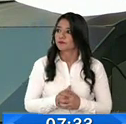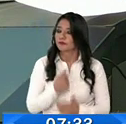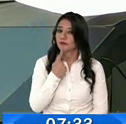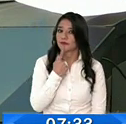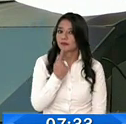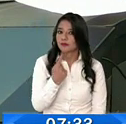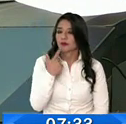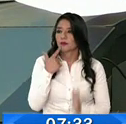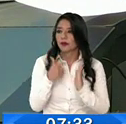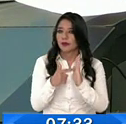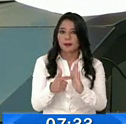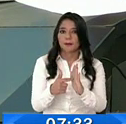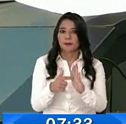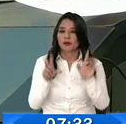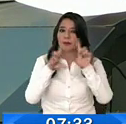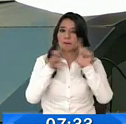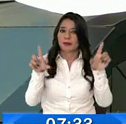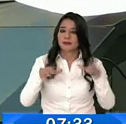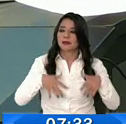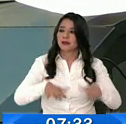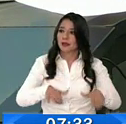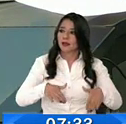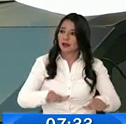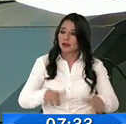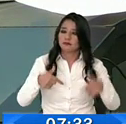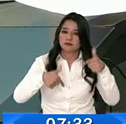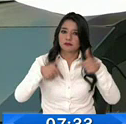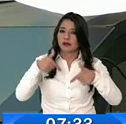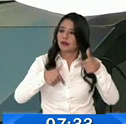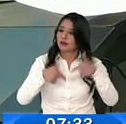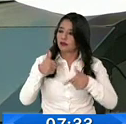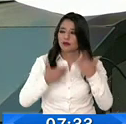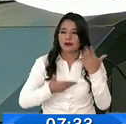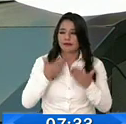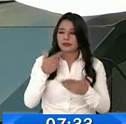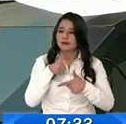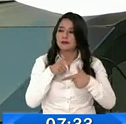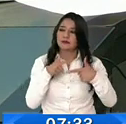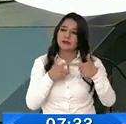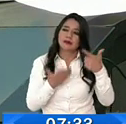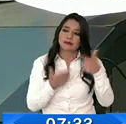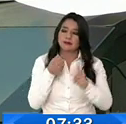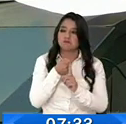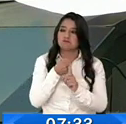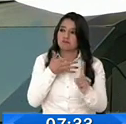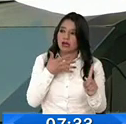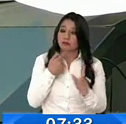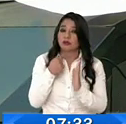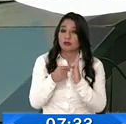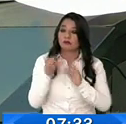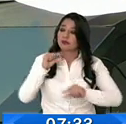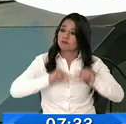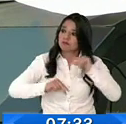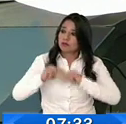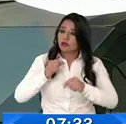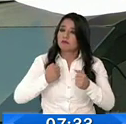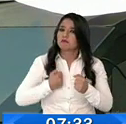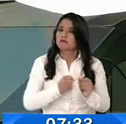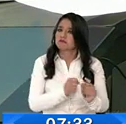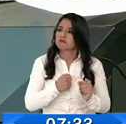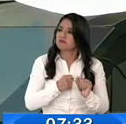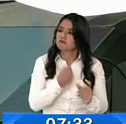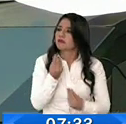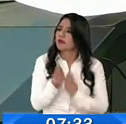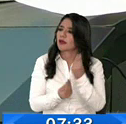los sectores como el textil el metalmecánico que pudieran verse afectados si no hay otros el químico y el maderero que está